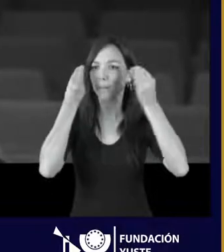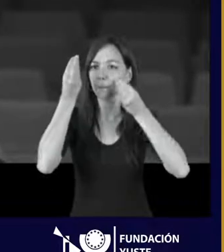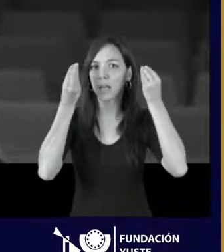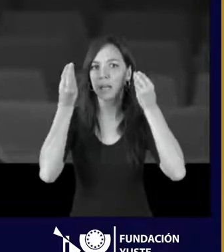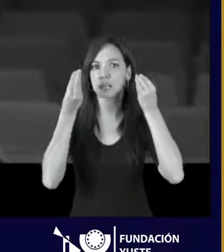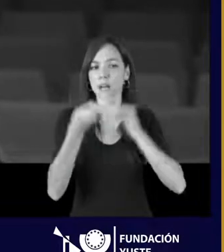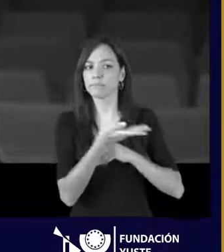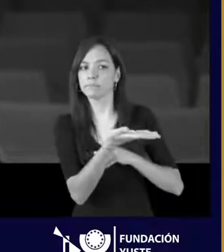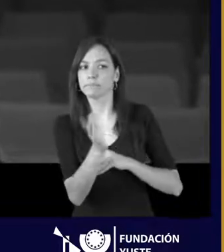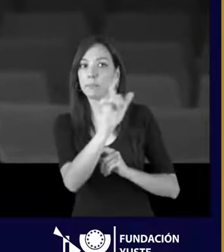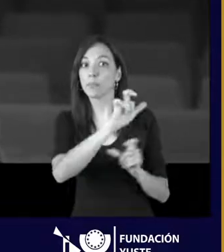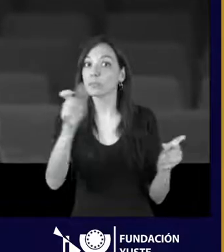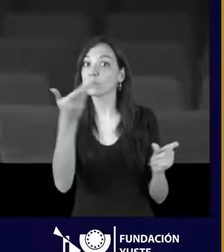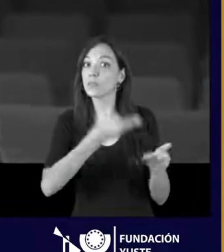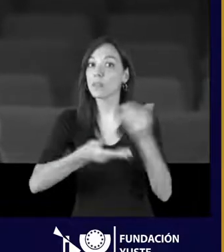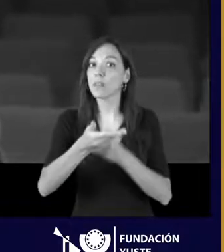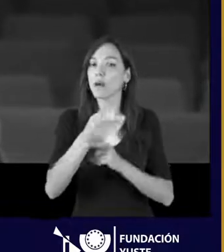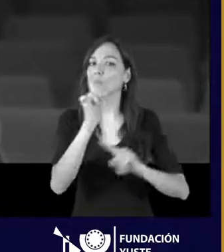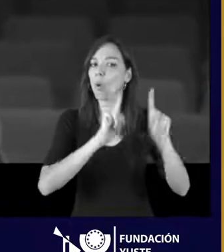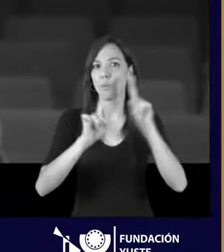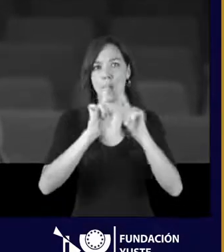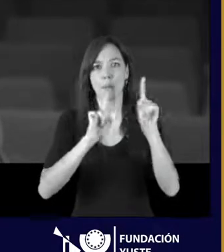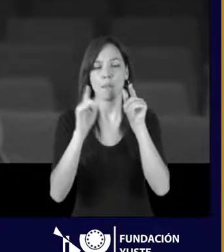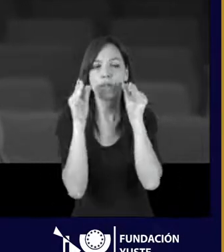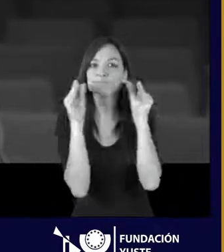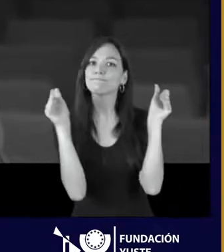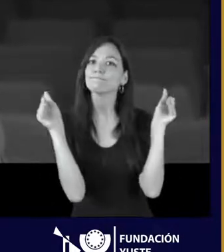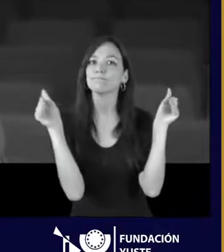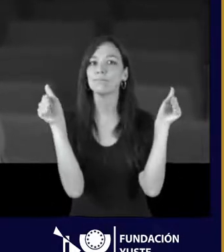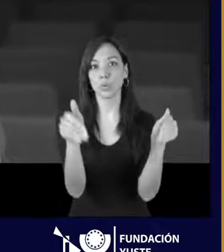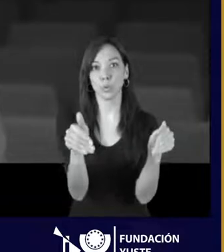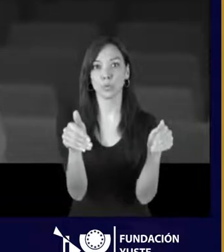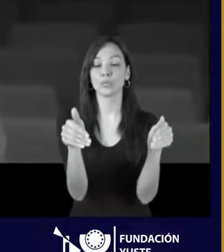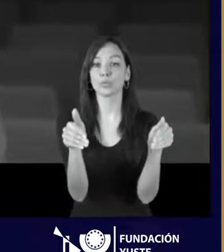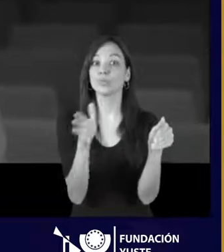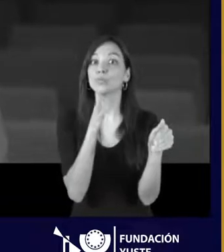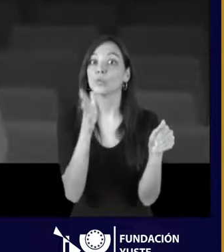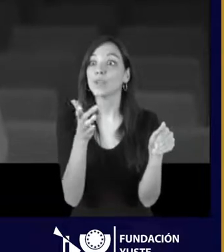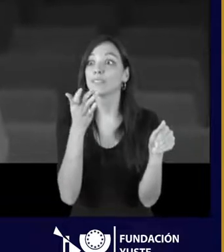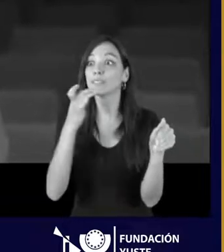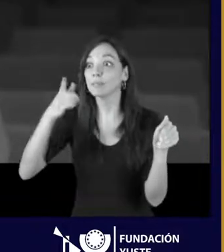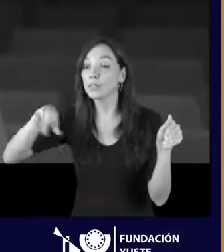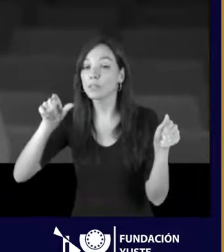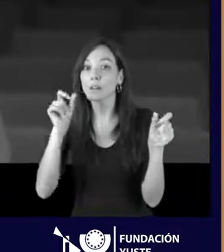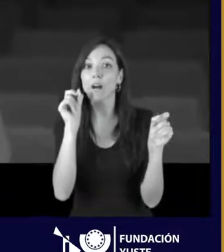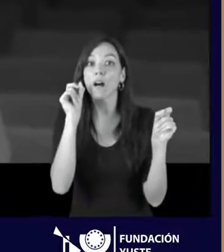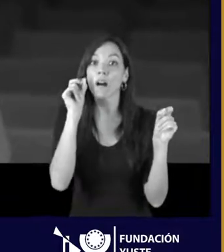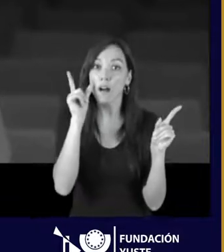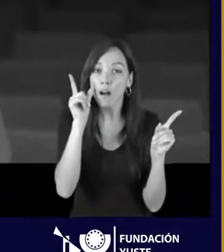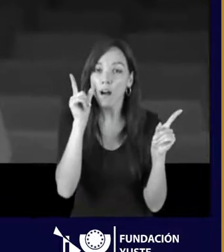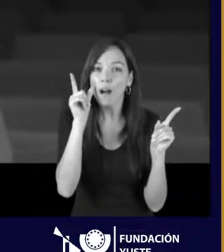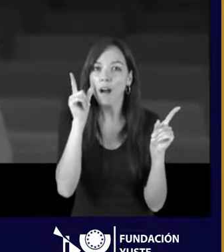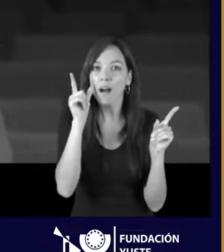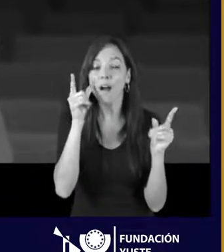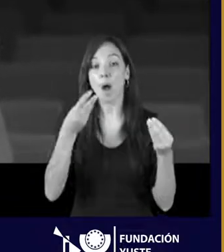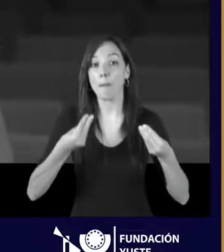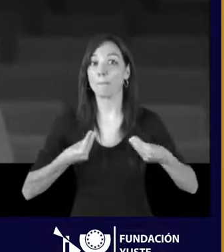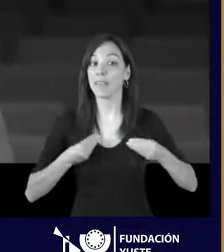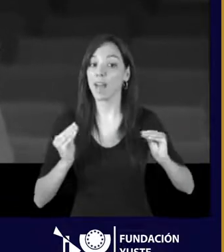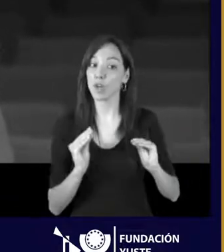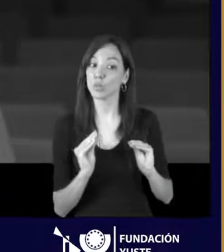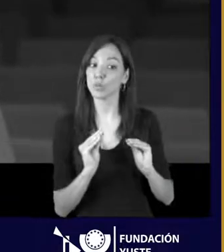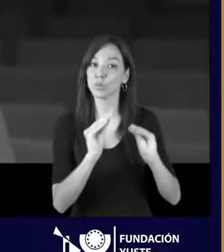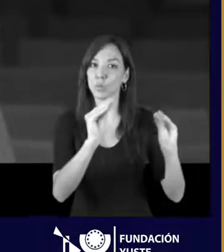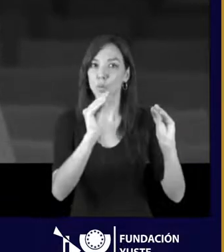tenga en cuenta los problemas de de la persona con discapacidad porque le tienen en cuenta y hac